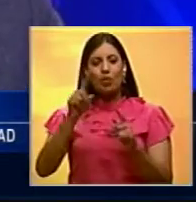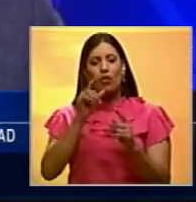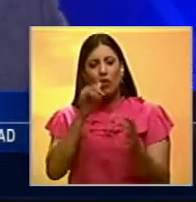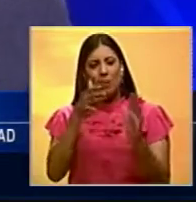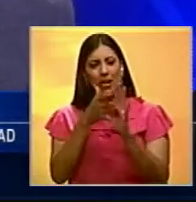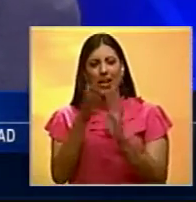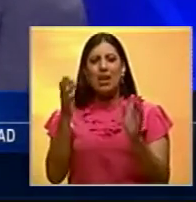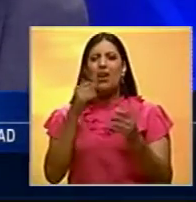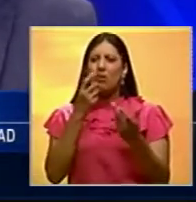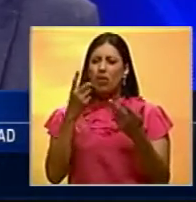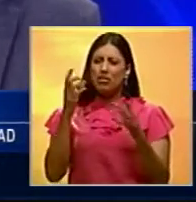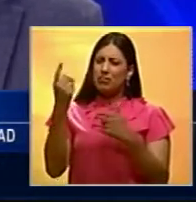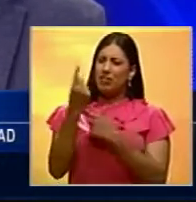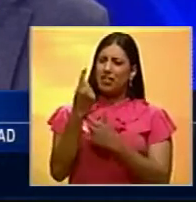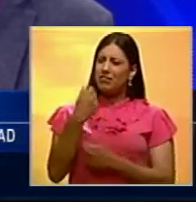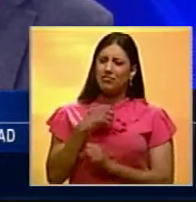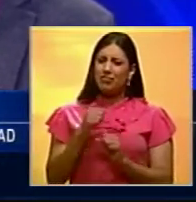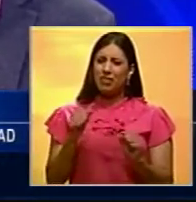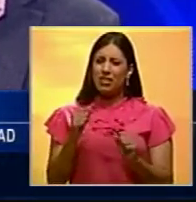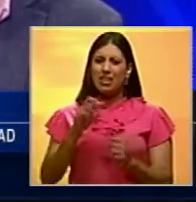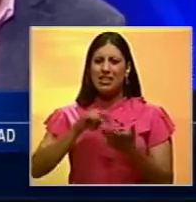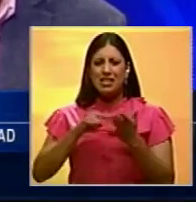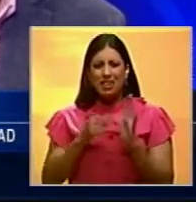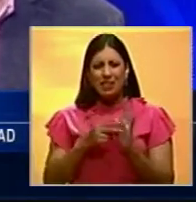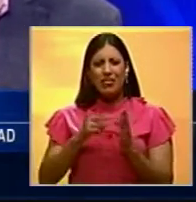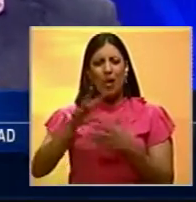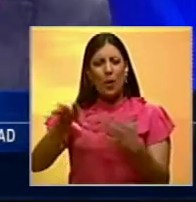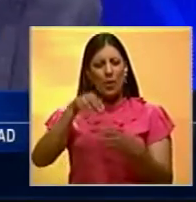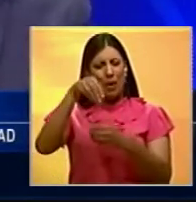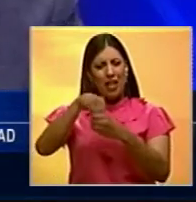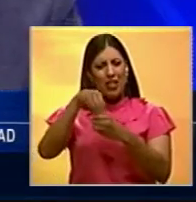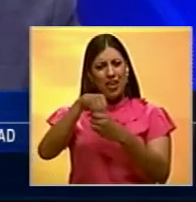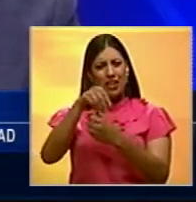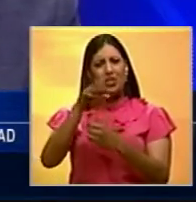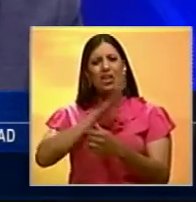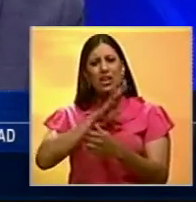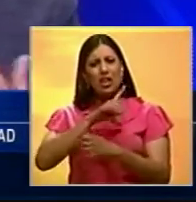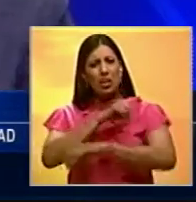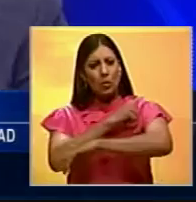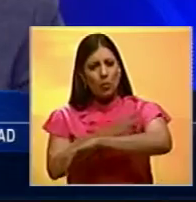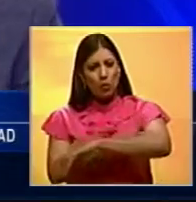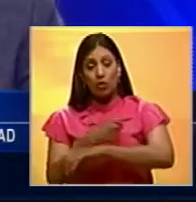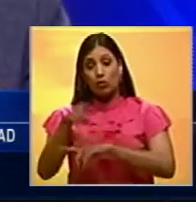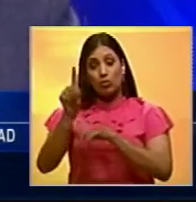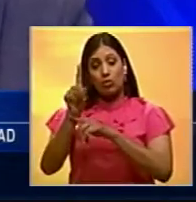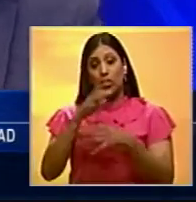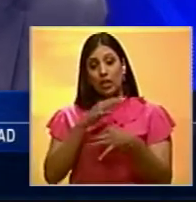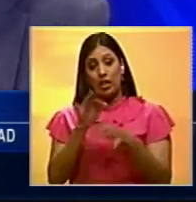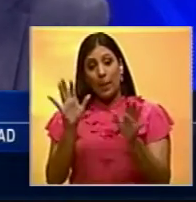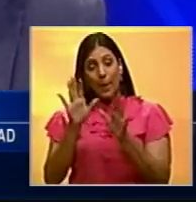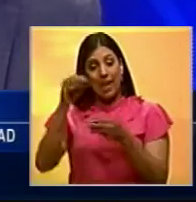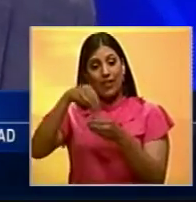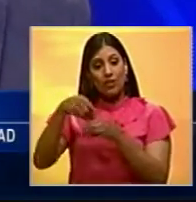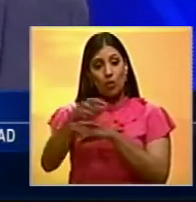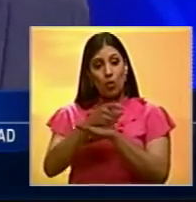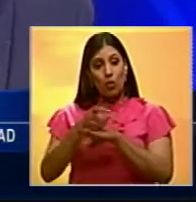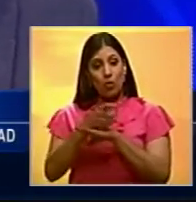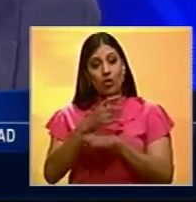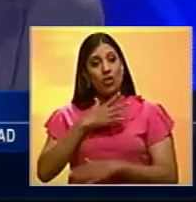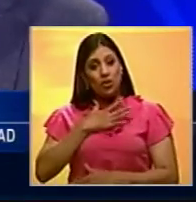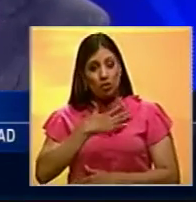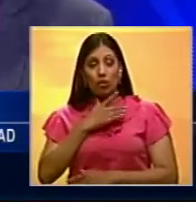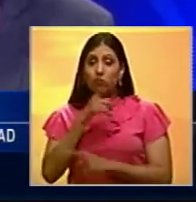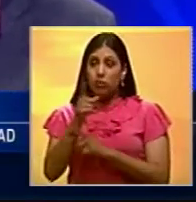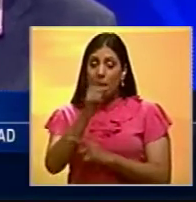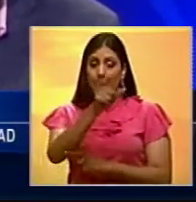y ahora salen con esta sentencia. Esto ya solamente corresponde a los problemas internos, las pugnas de poder, que es lo único que le interesa dentro del gobierno. Yo esa sentencia